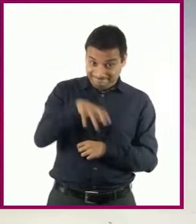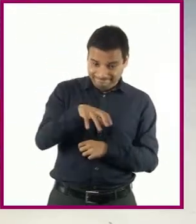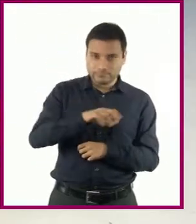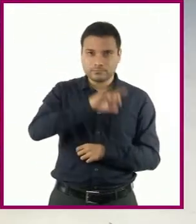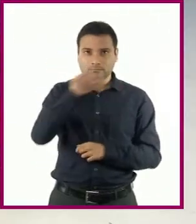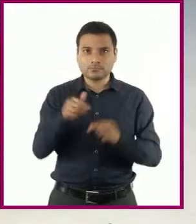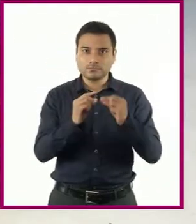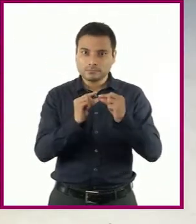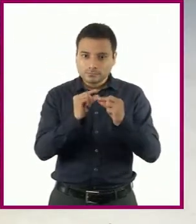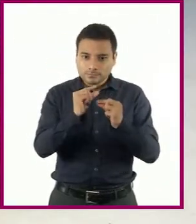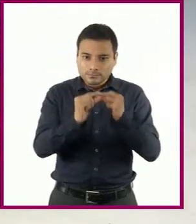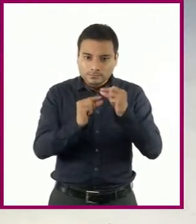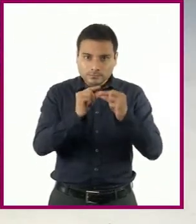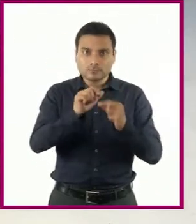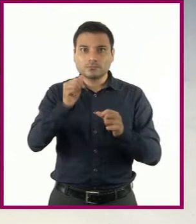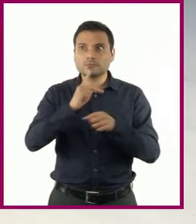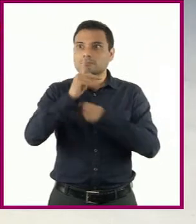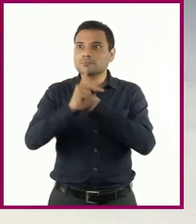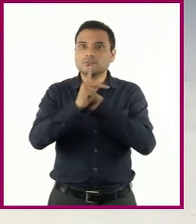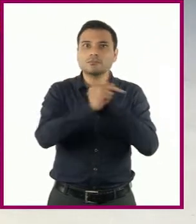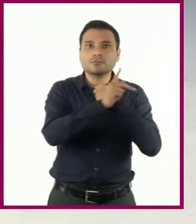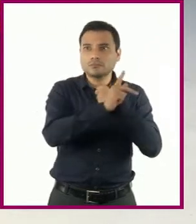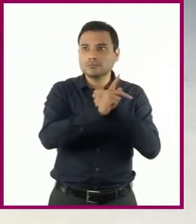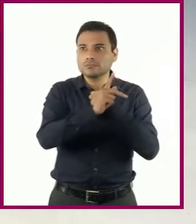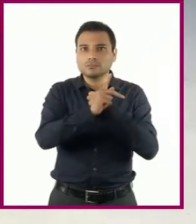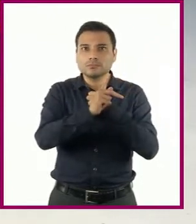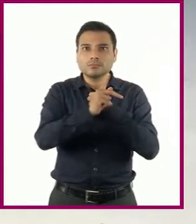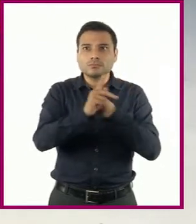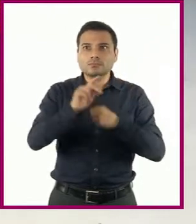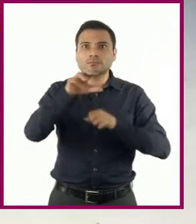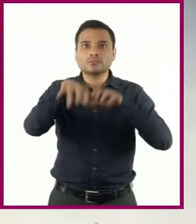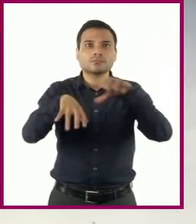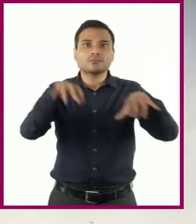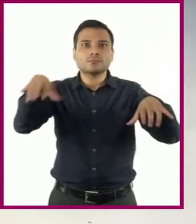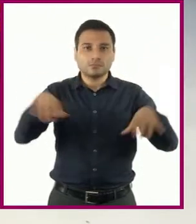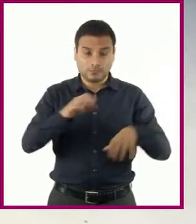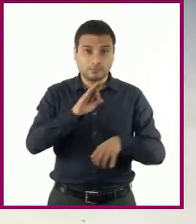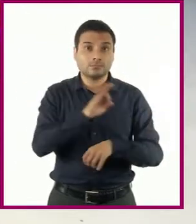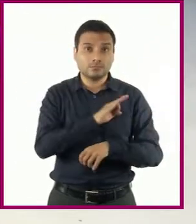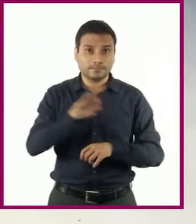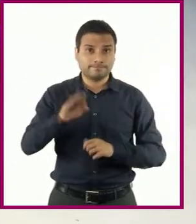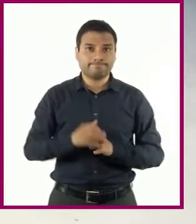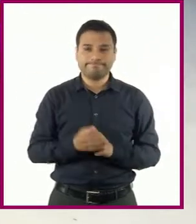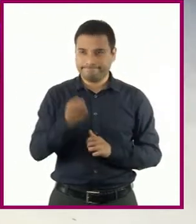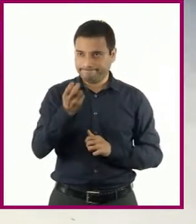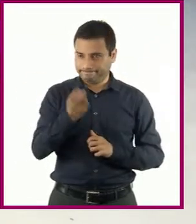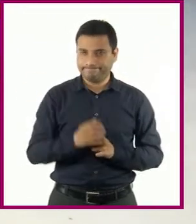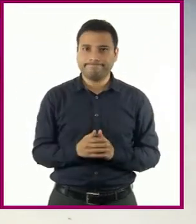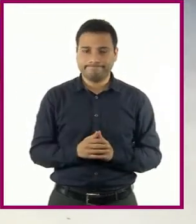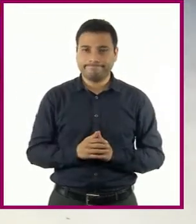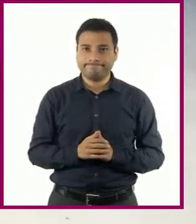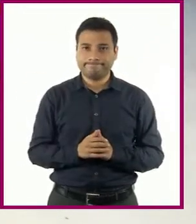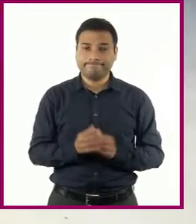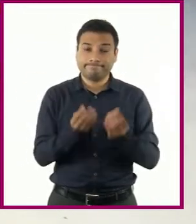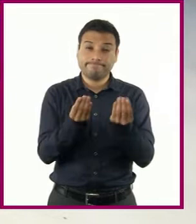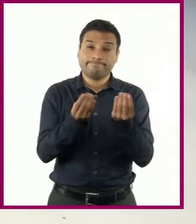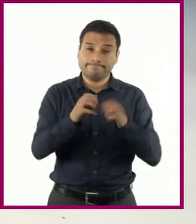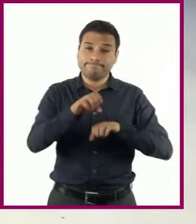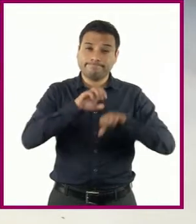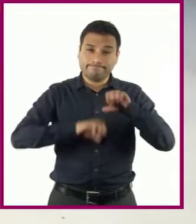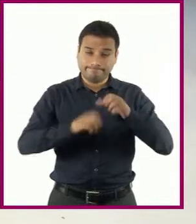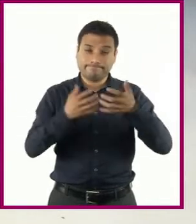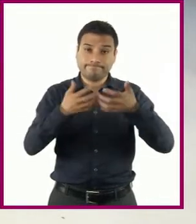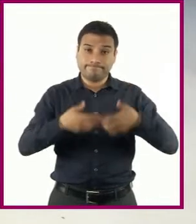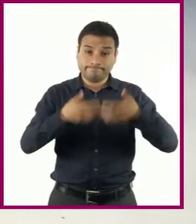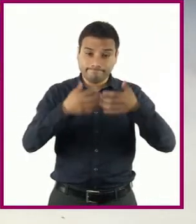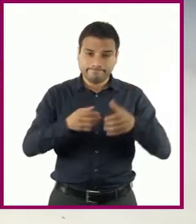la capacidad de producir y vender sus productos en diferentes naciones. Así es. Muchas empresas han logrado